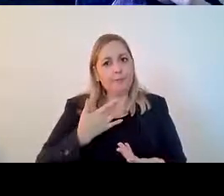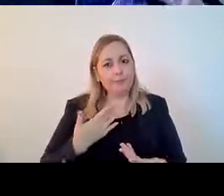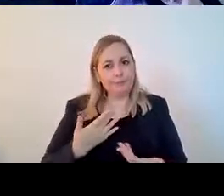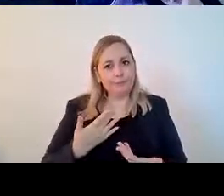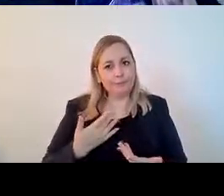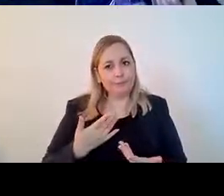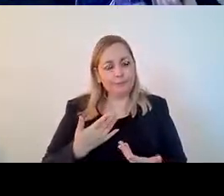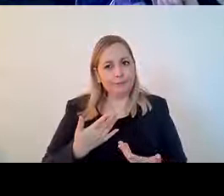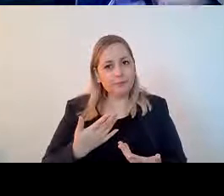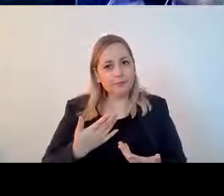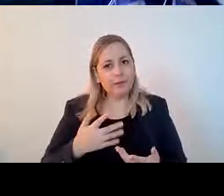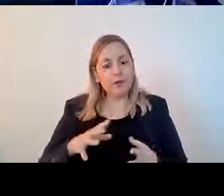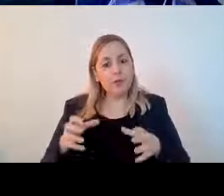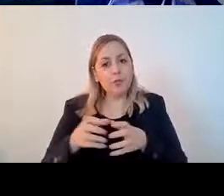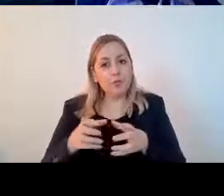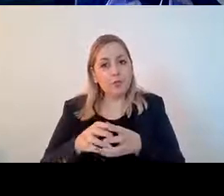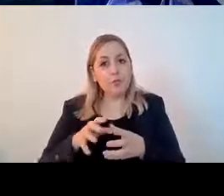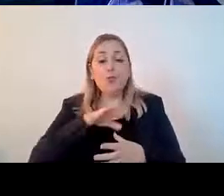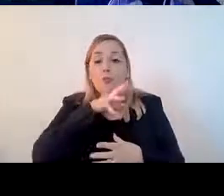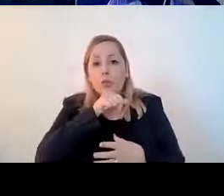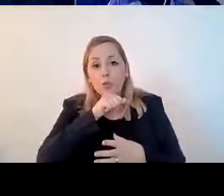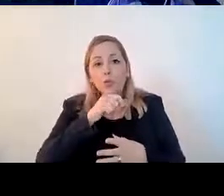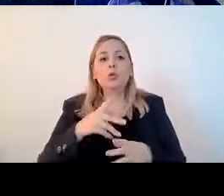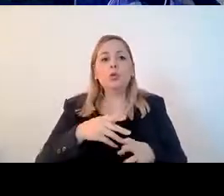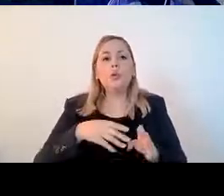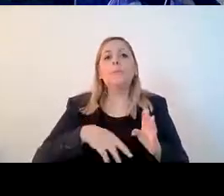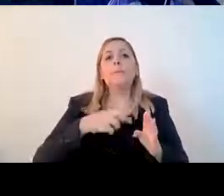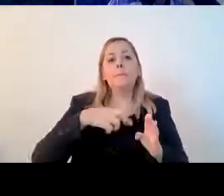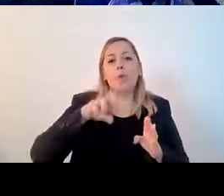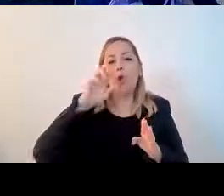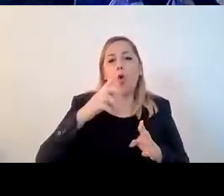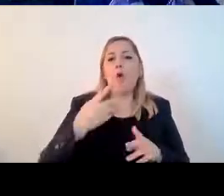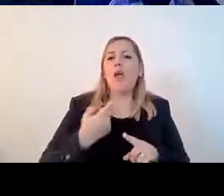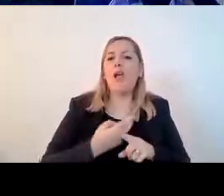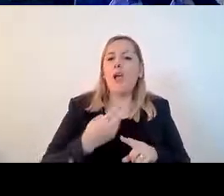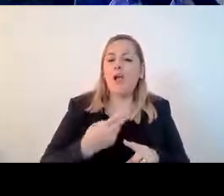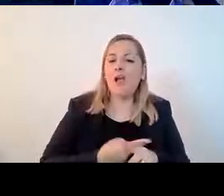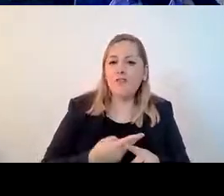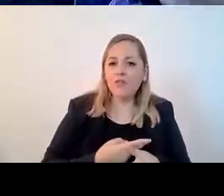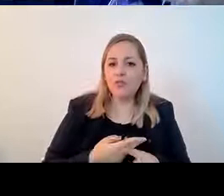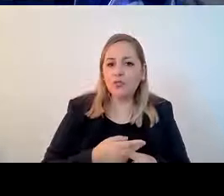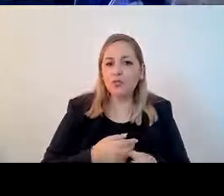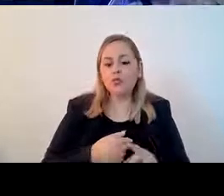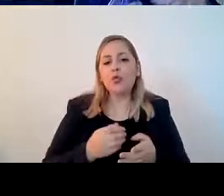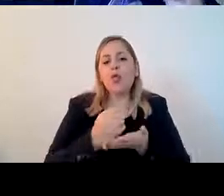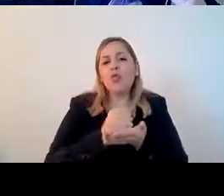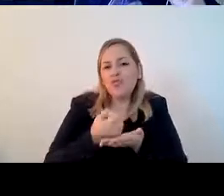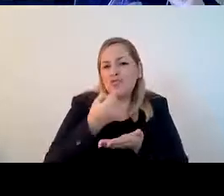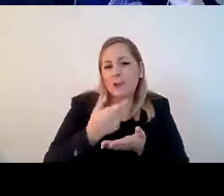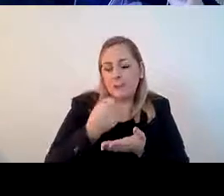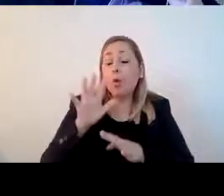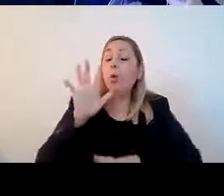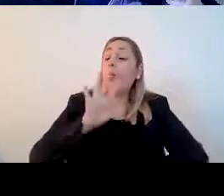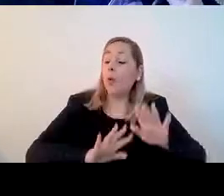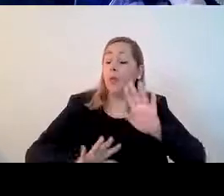la población adulta al riesgo de abuso de esta sustancia. Entonces tiene que tener cuidado con